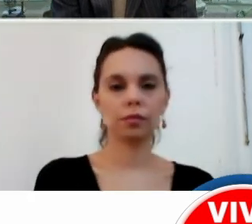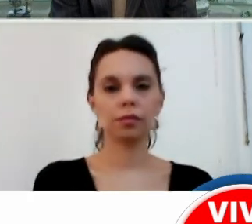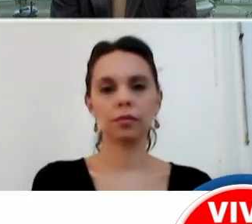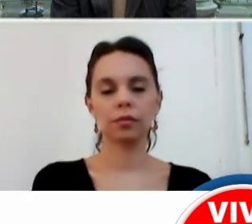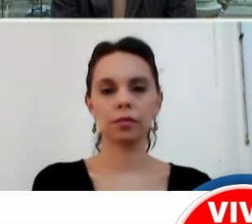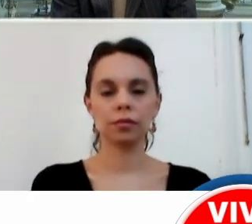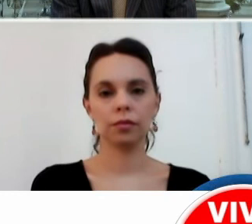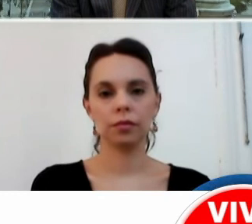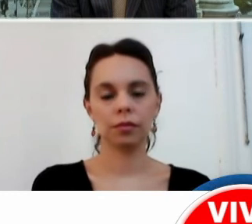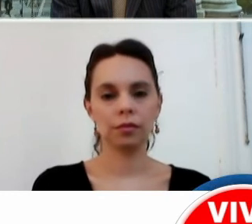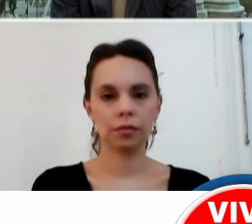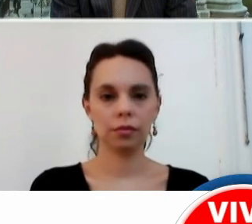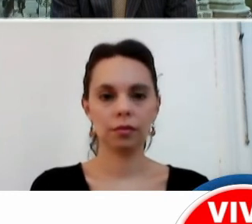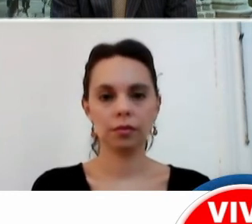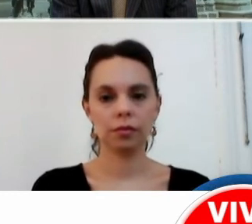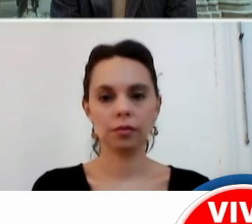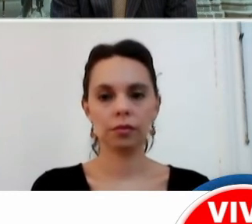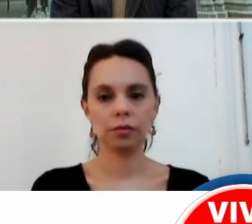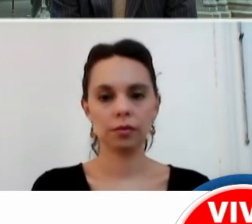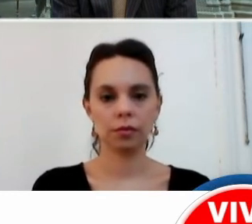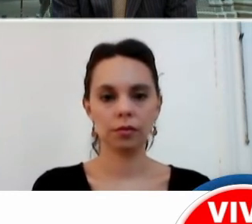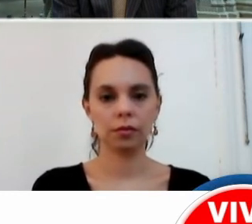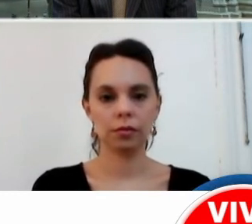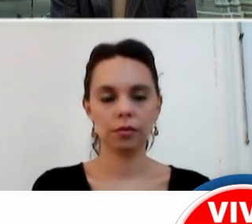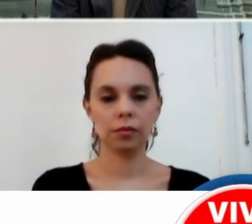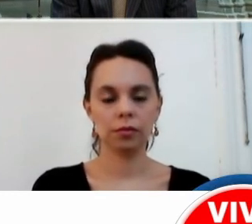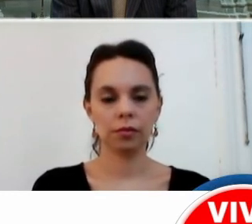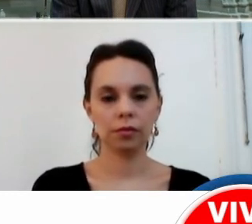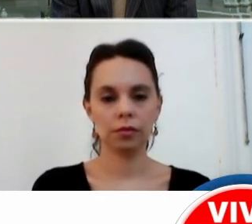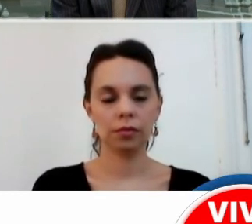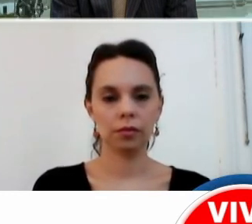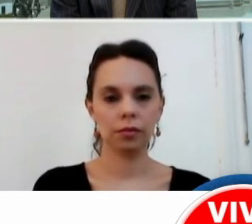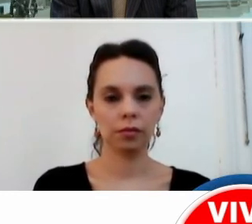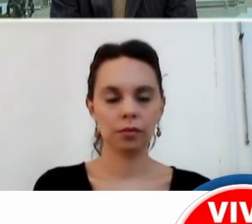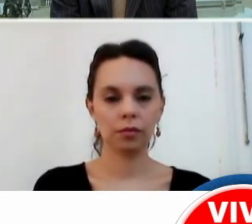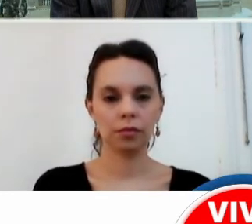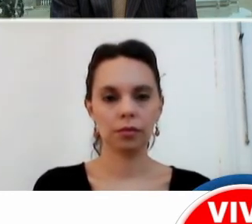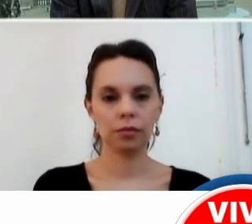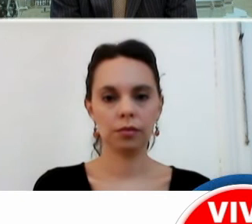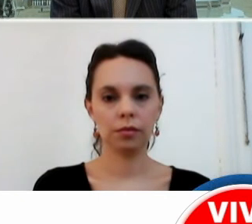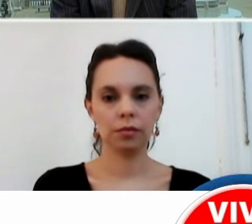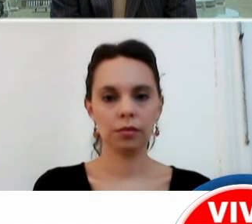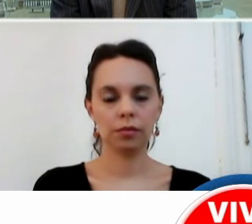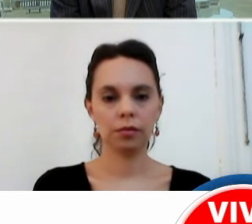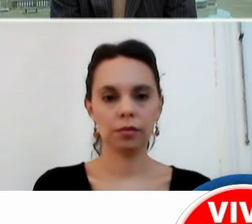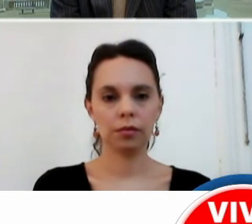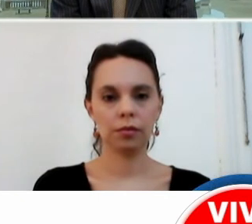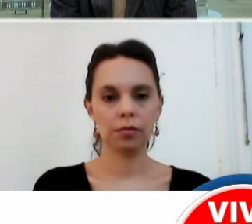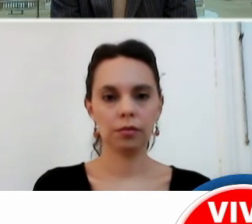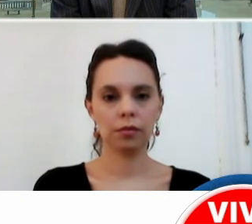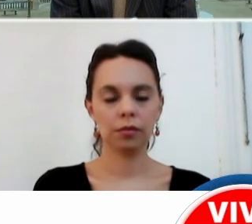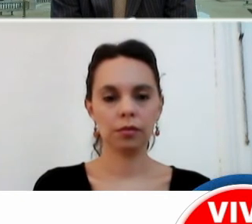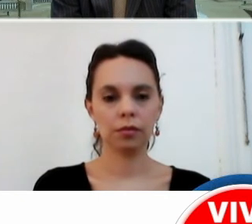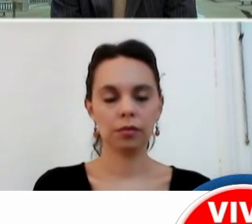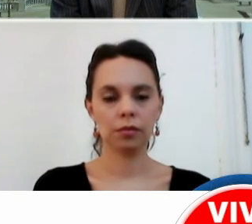creo que podría decir que no lo tengo que tener hoy entre mis prioridades, porque va a